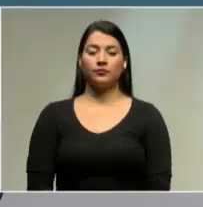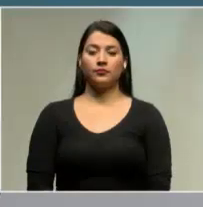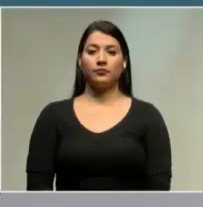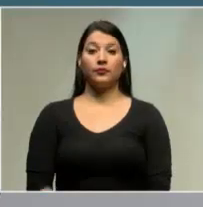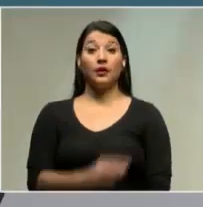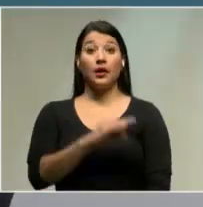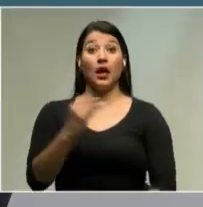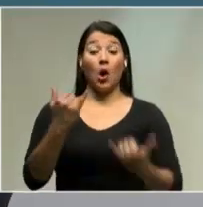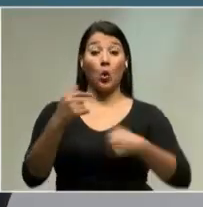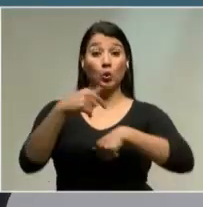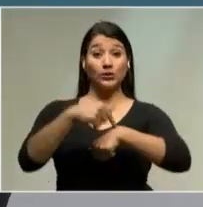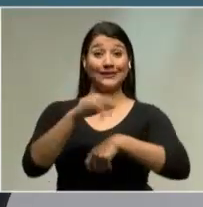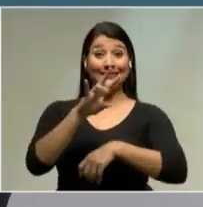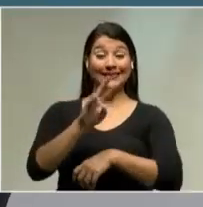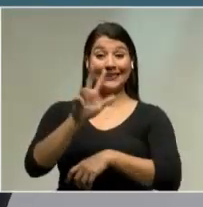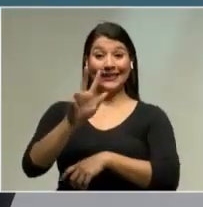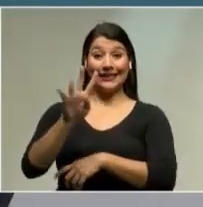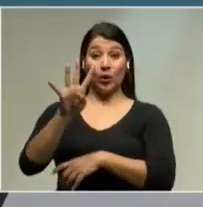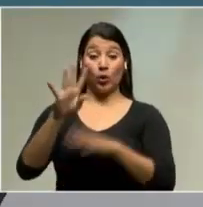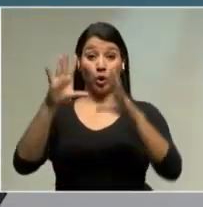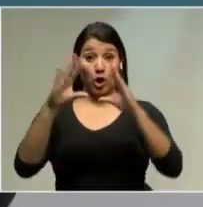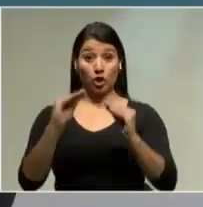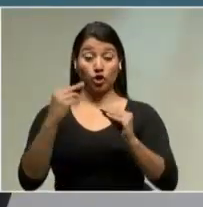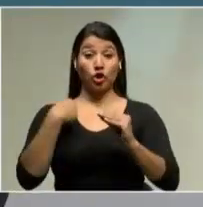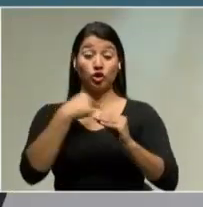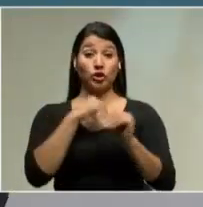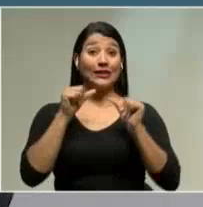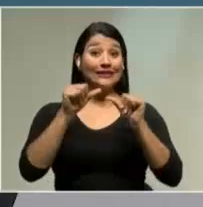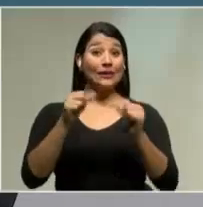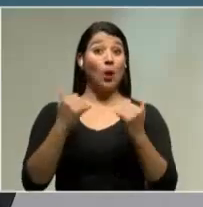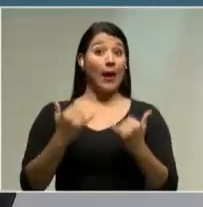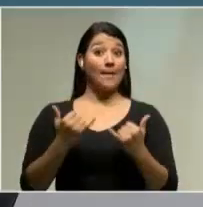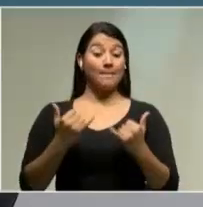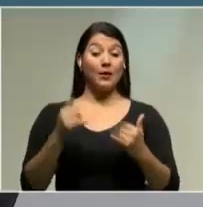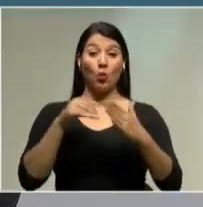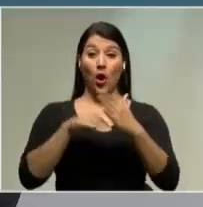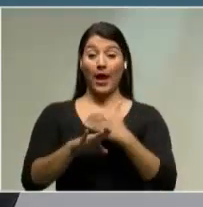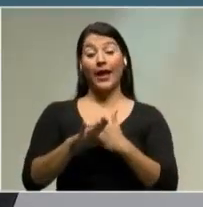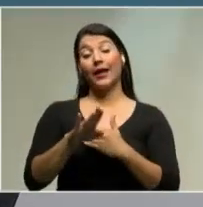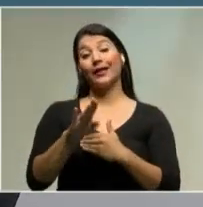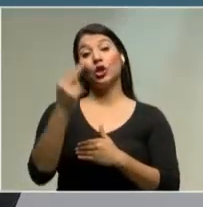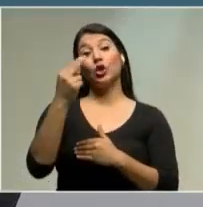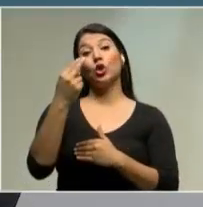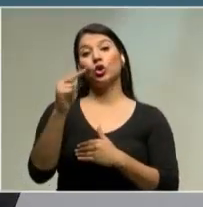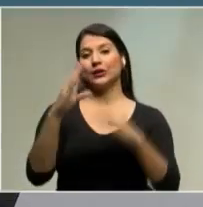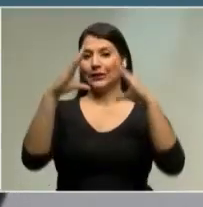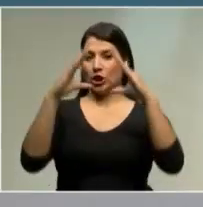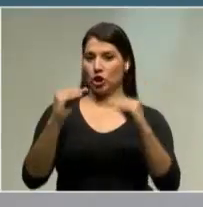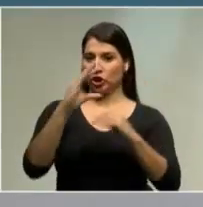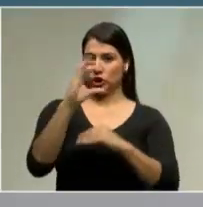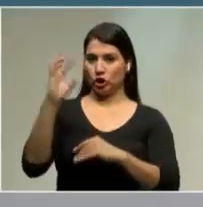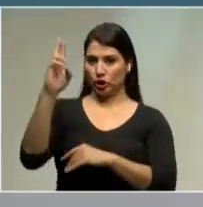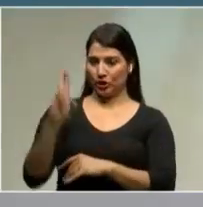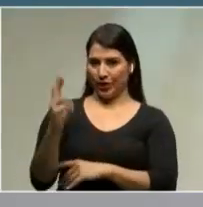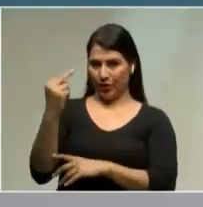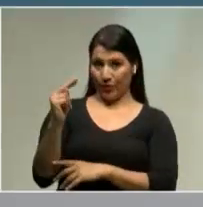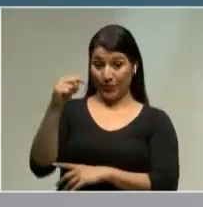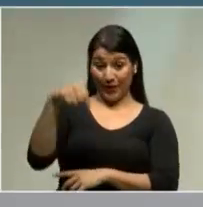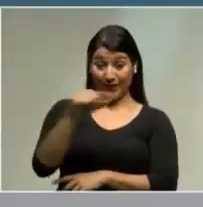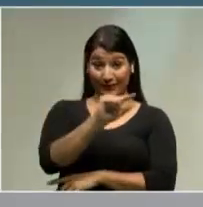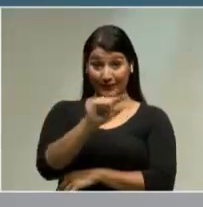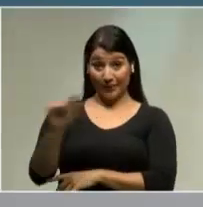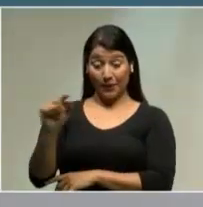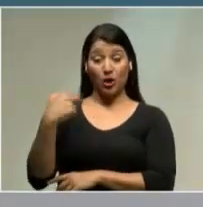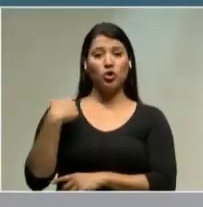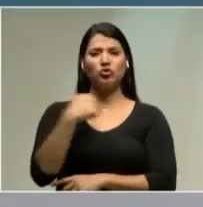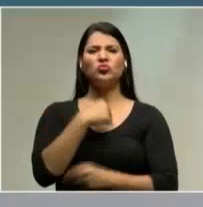Y a las 7:34 de la noche seguimos en vivo en la edición estelar de Costa Rica Noticias. Durante esta semana